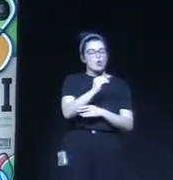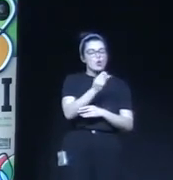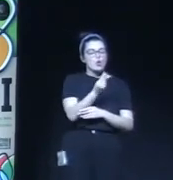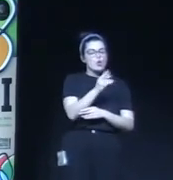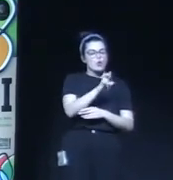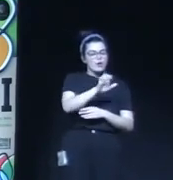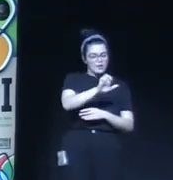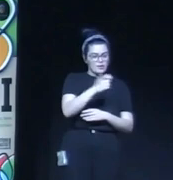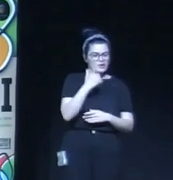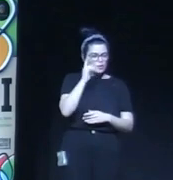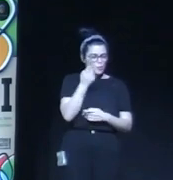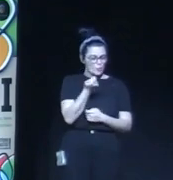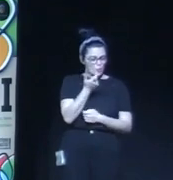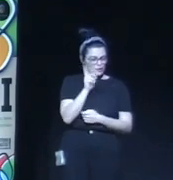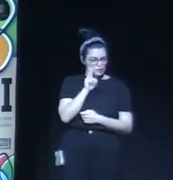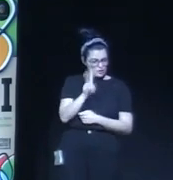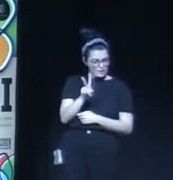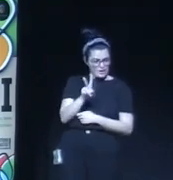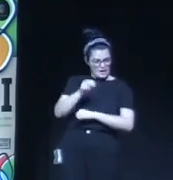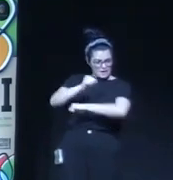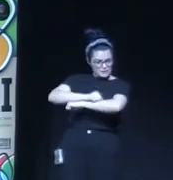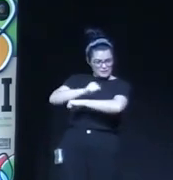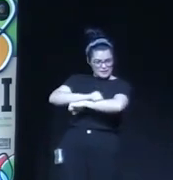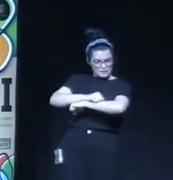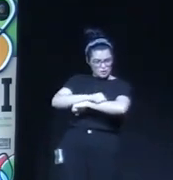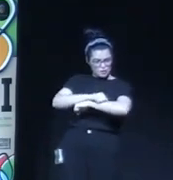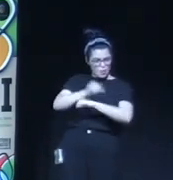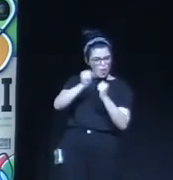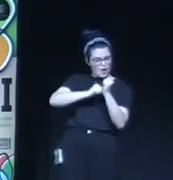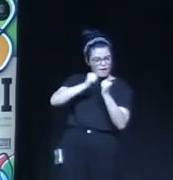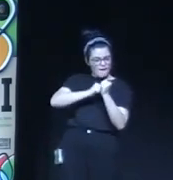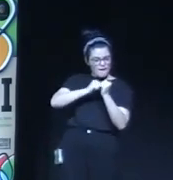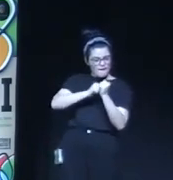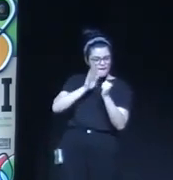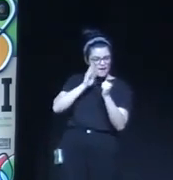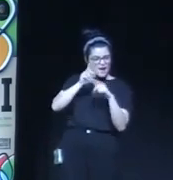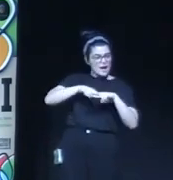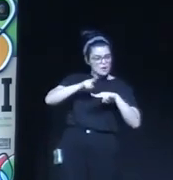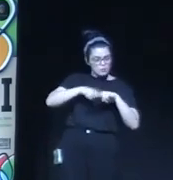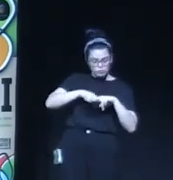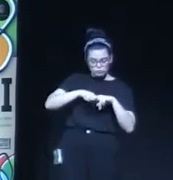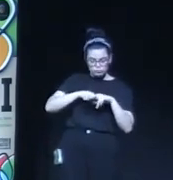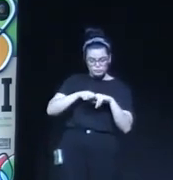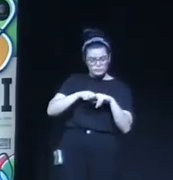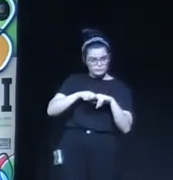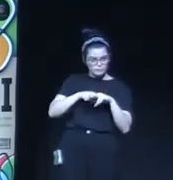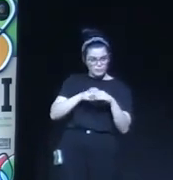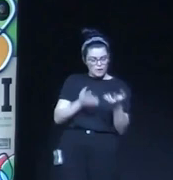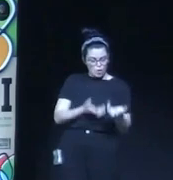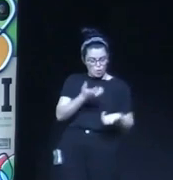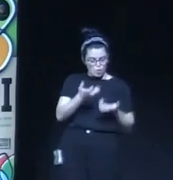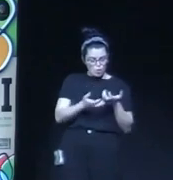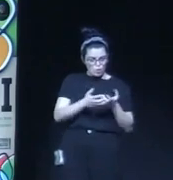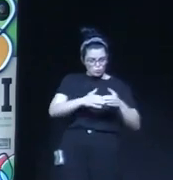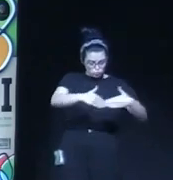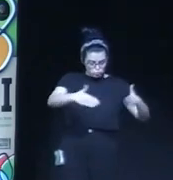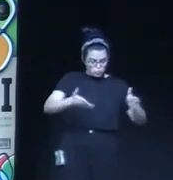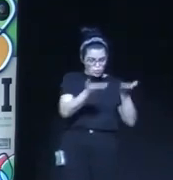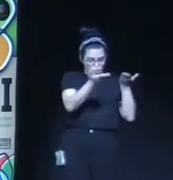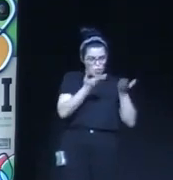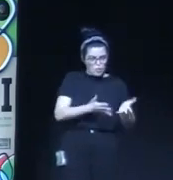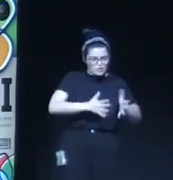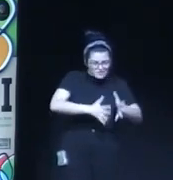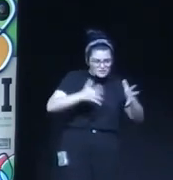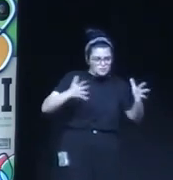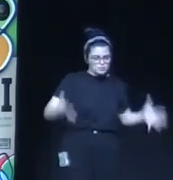en la película, en las ventanas, es un carbón que se obtiene de cocer en unos grandes hornos los